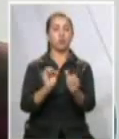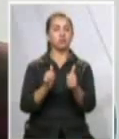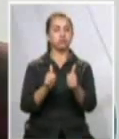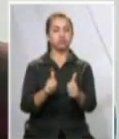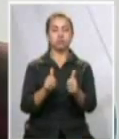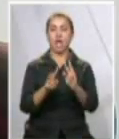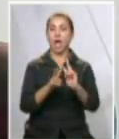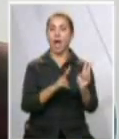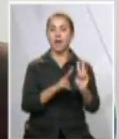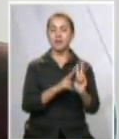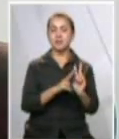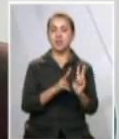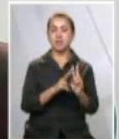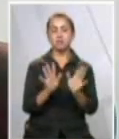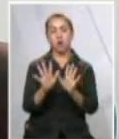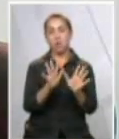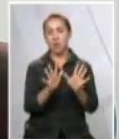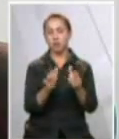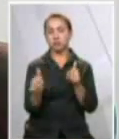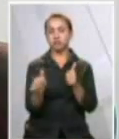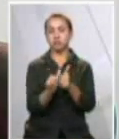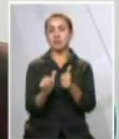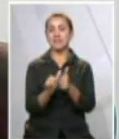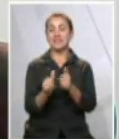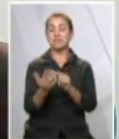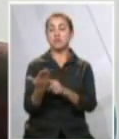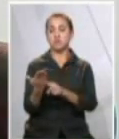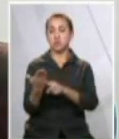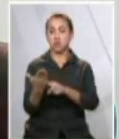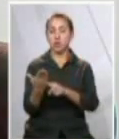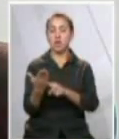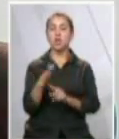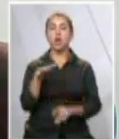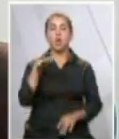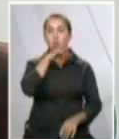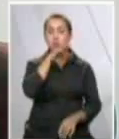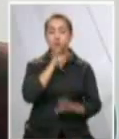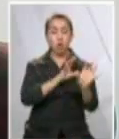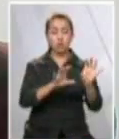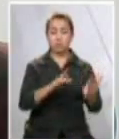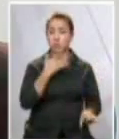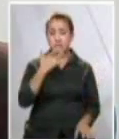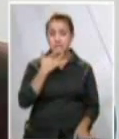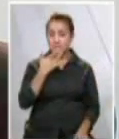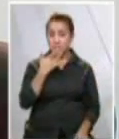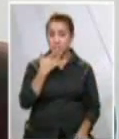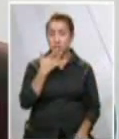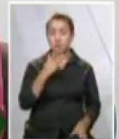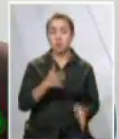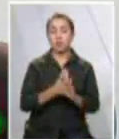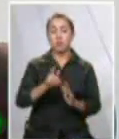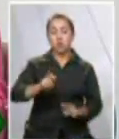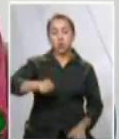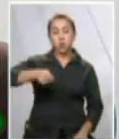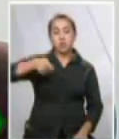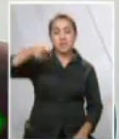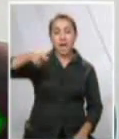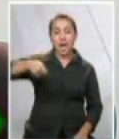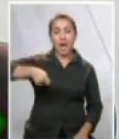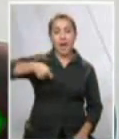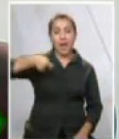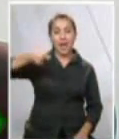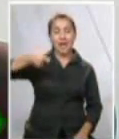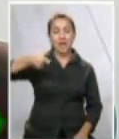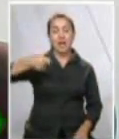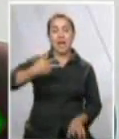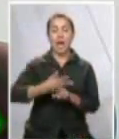hacen aproximaciones a tecnología con usos, con cosas muy simples, con cuchara, y ellos enseñan a